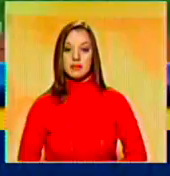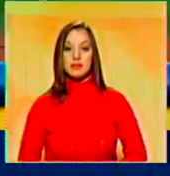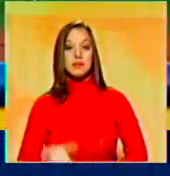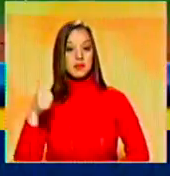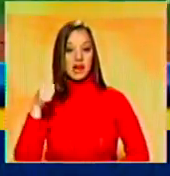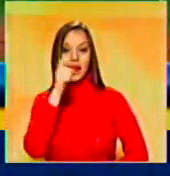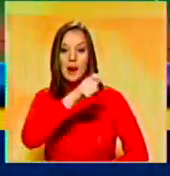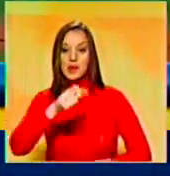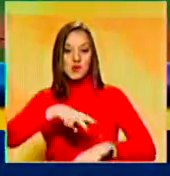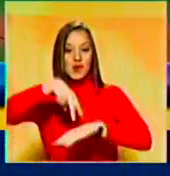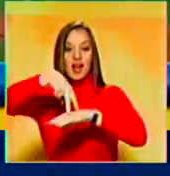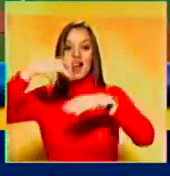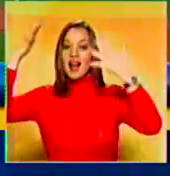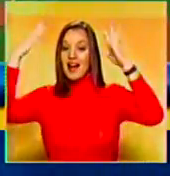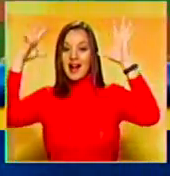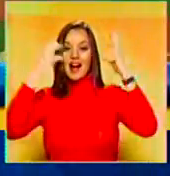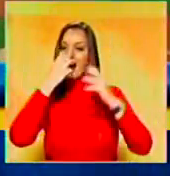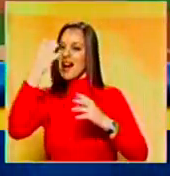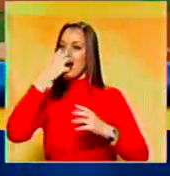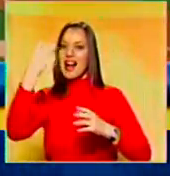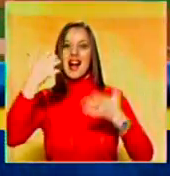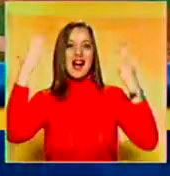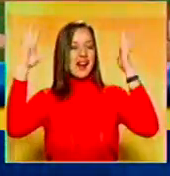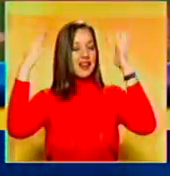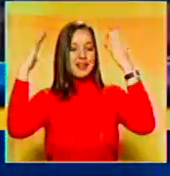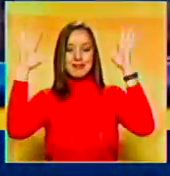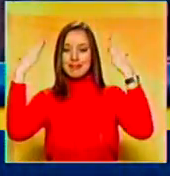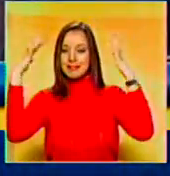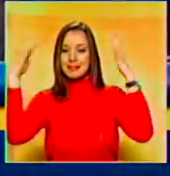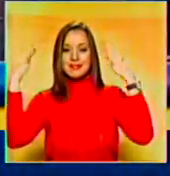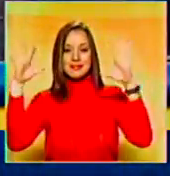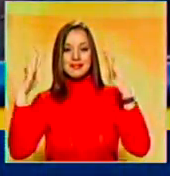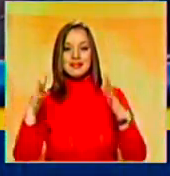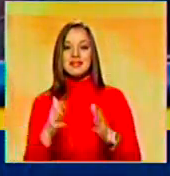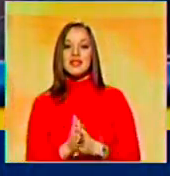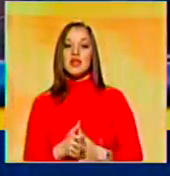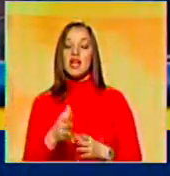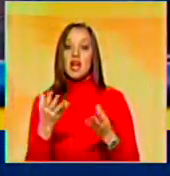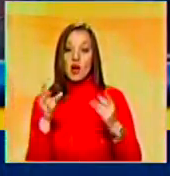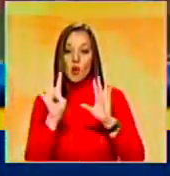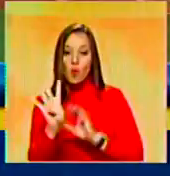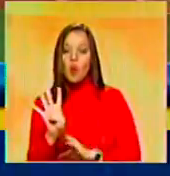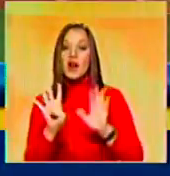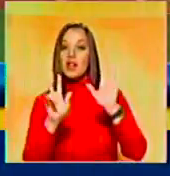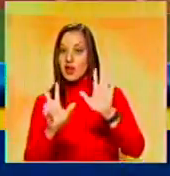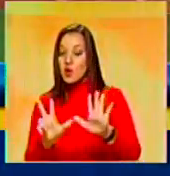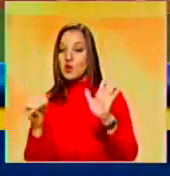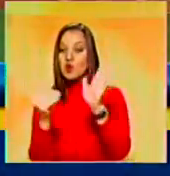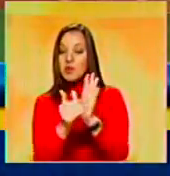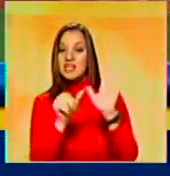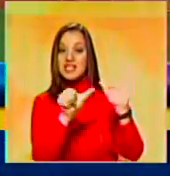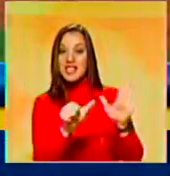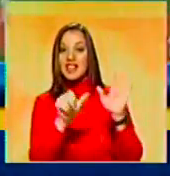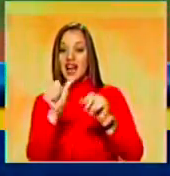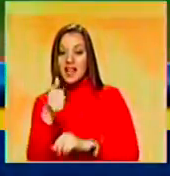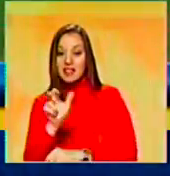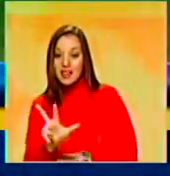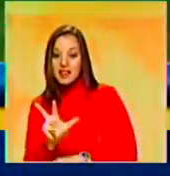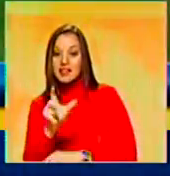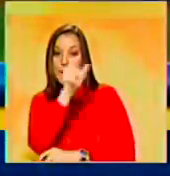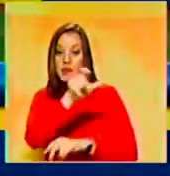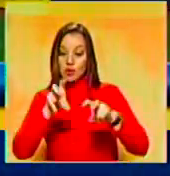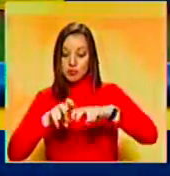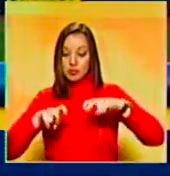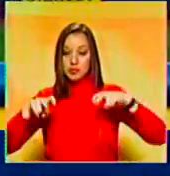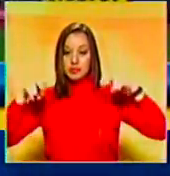Así recibían a Derek Jeter en su último juego en el Yankee Stadium, que recibió 48.613 personas. Primer inning, el Capitán América